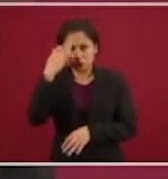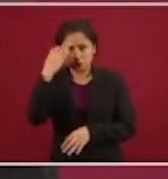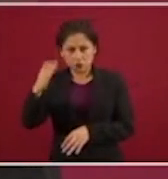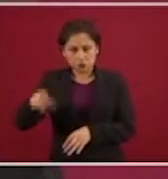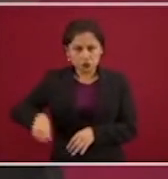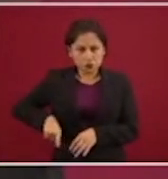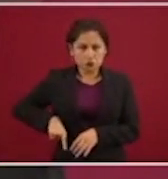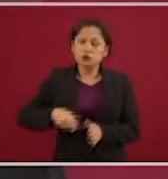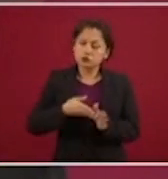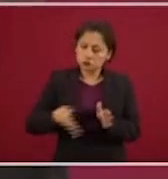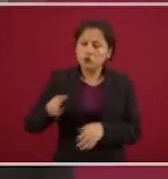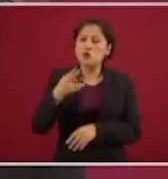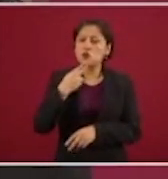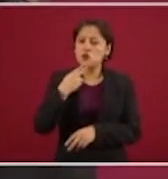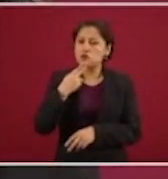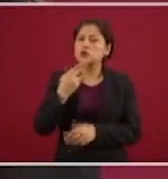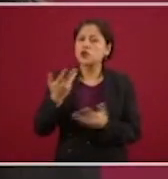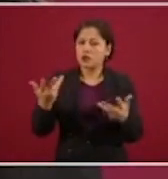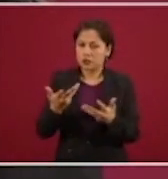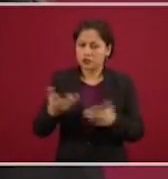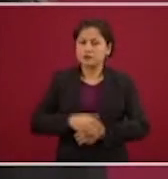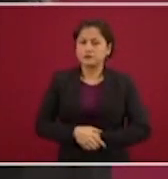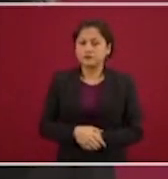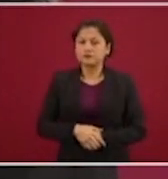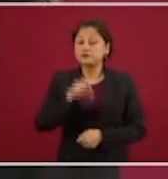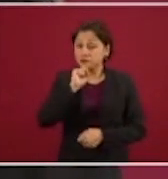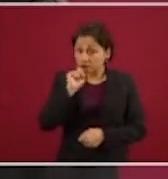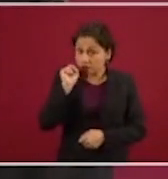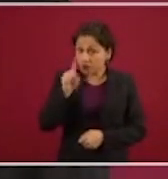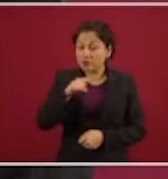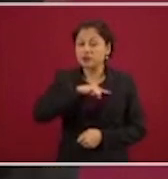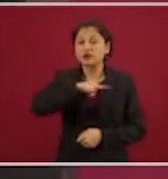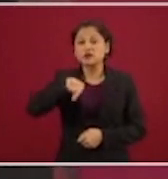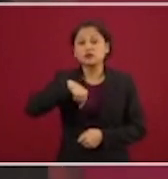la generación de